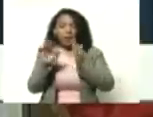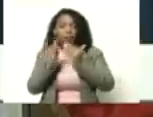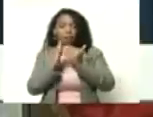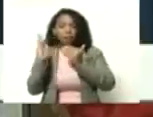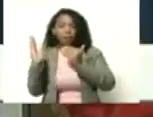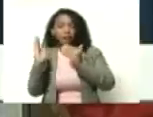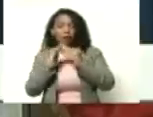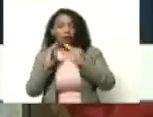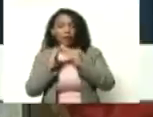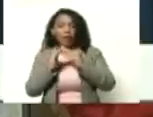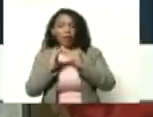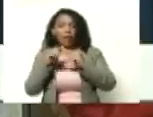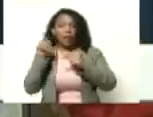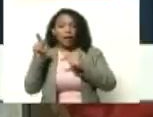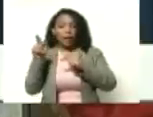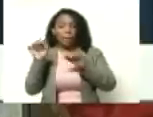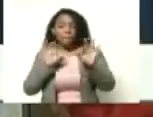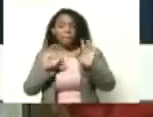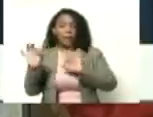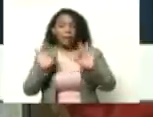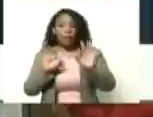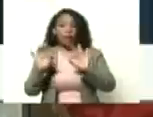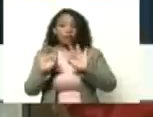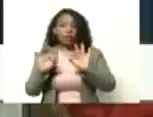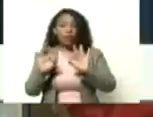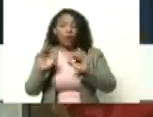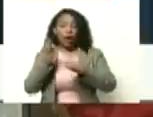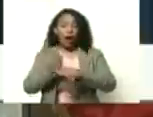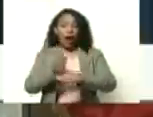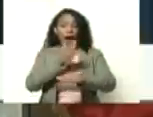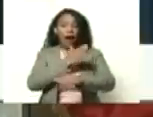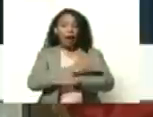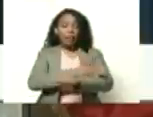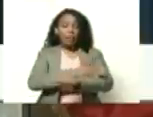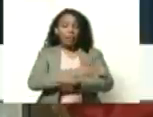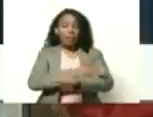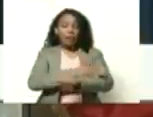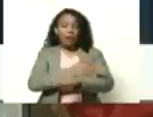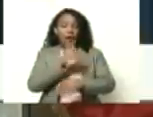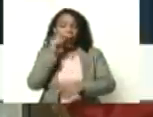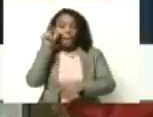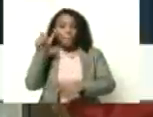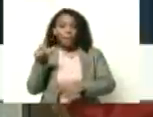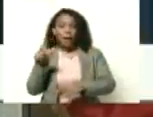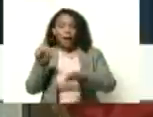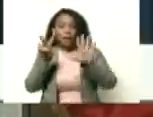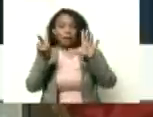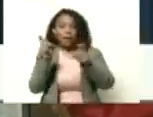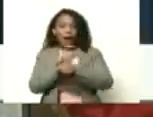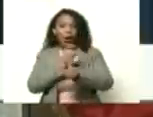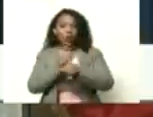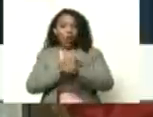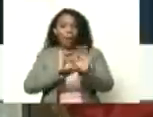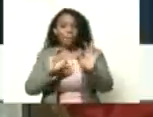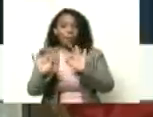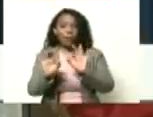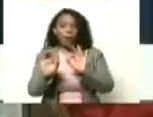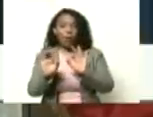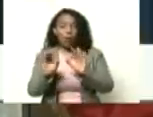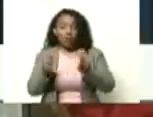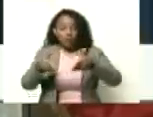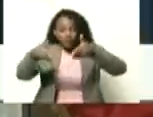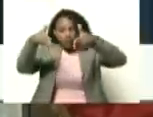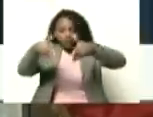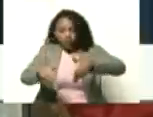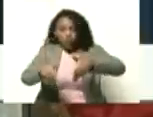que previamente preparó el ibex era el día anterior el 7 de agosto el prepara la fosa